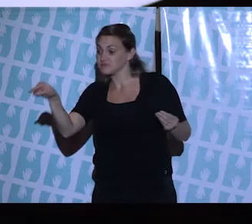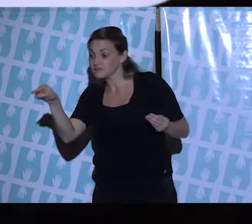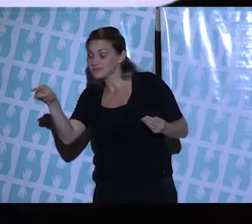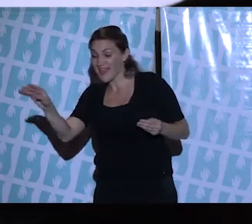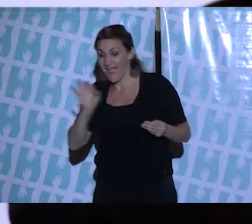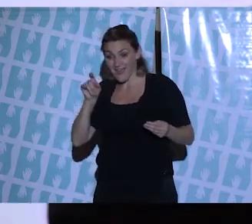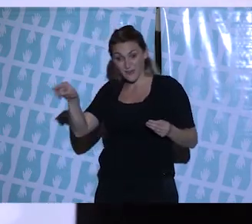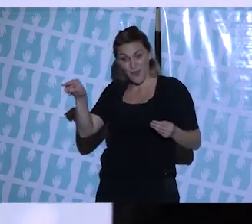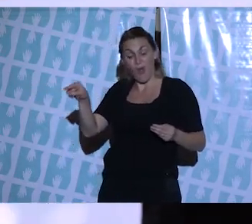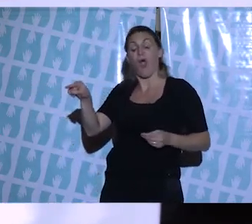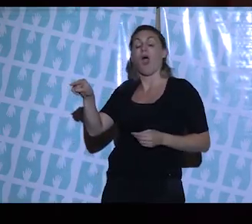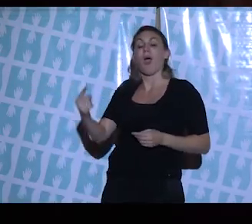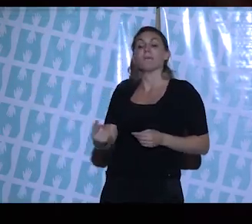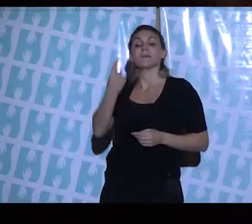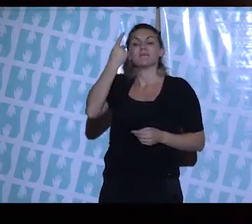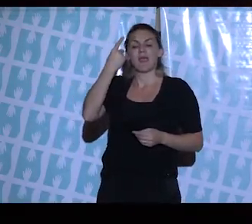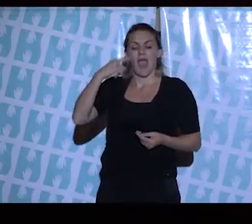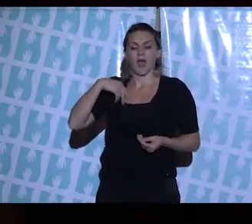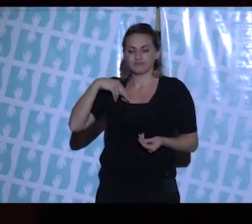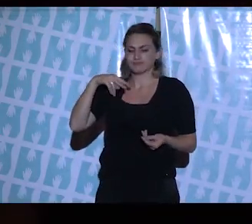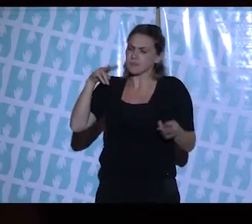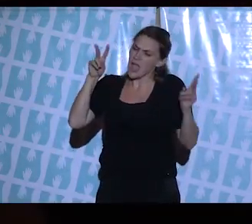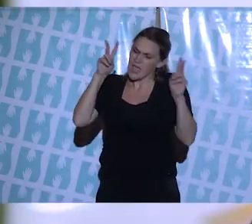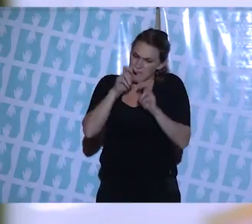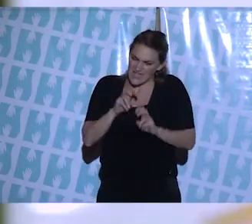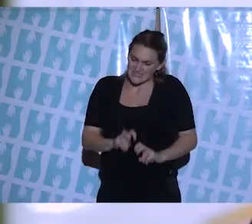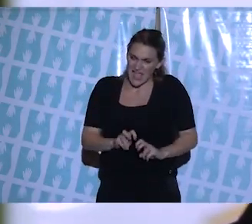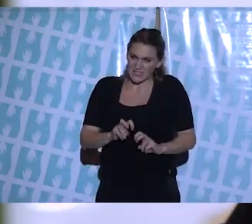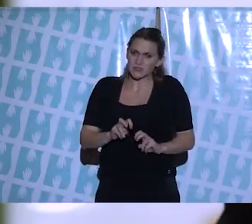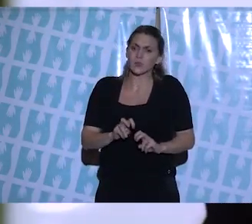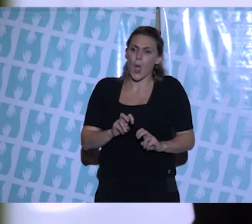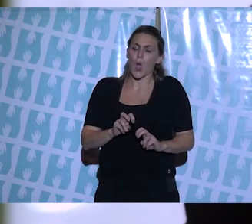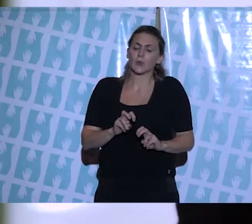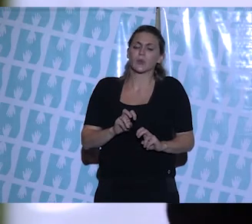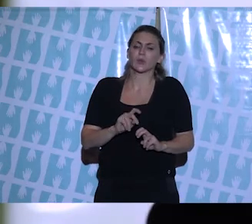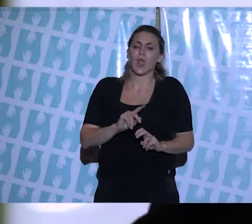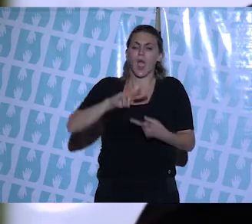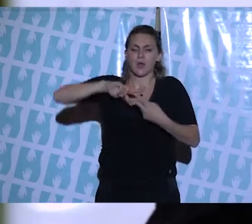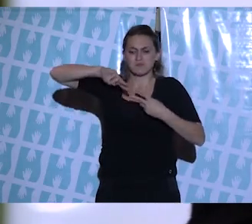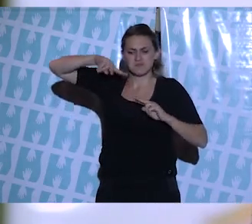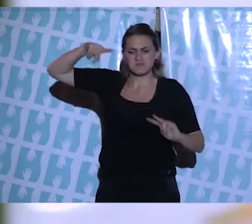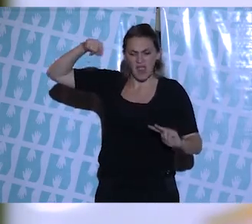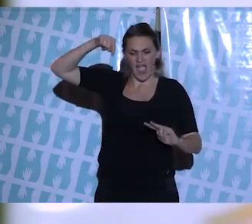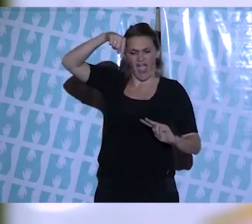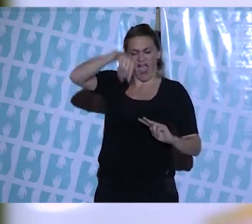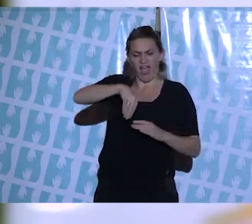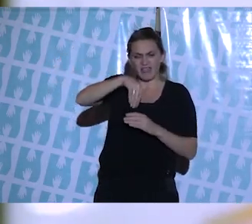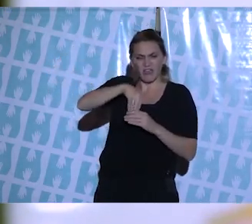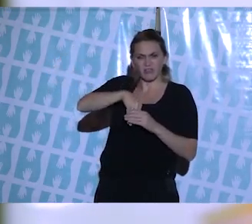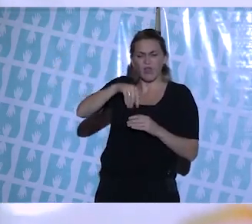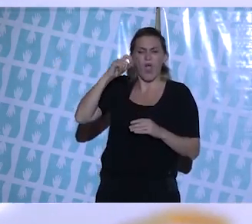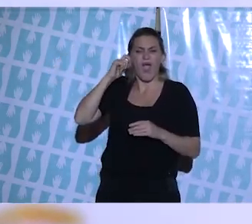del primer gen, un gen que determina una forma de enfermedad de